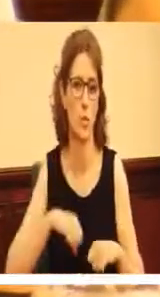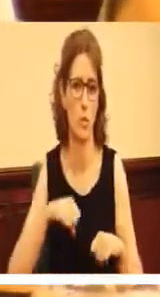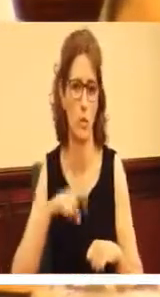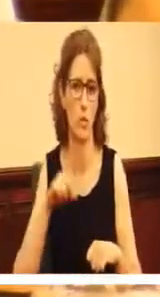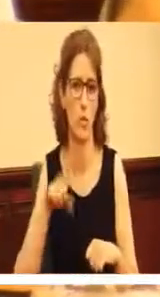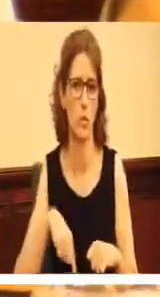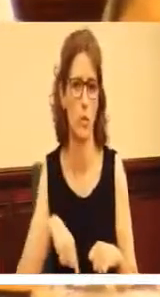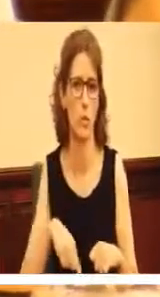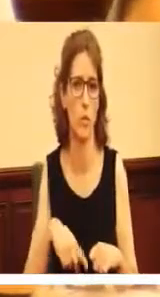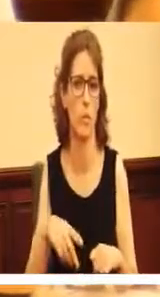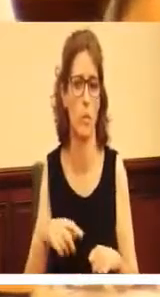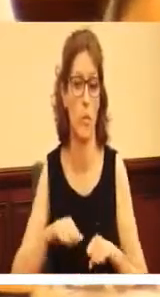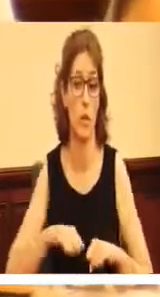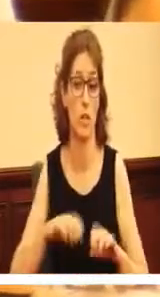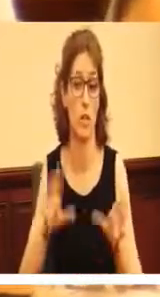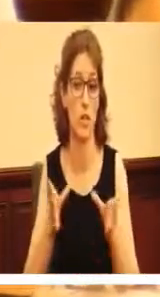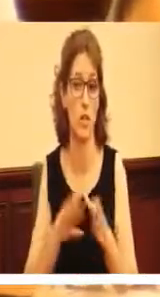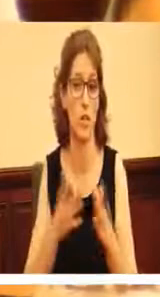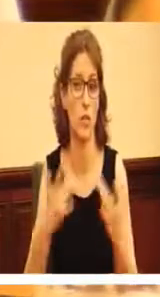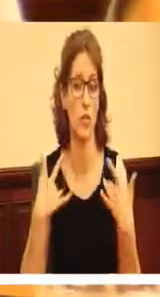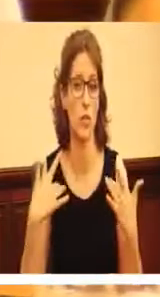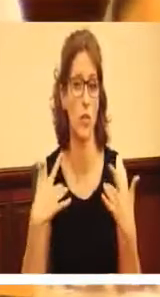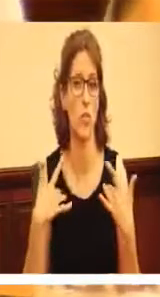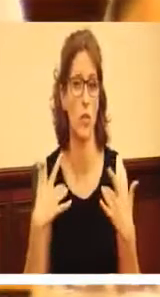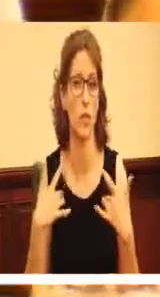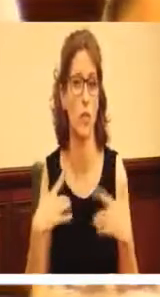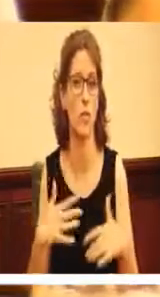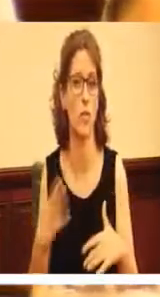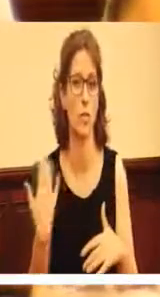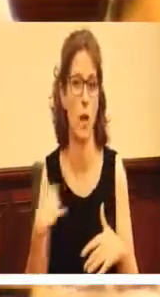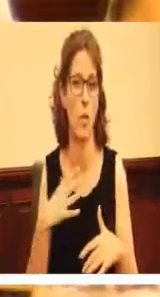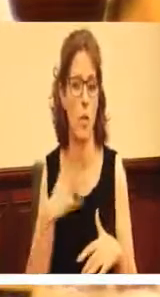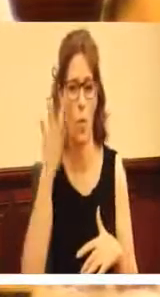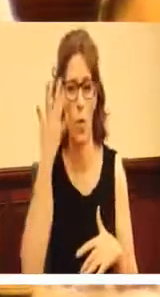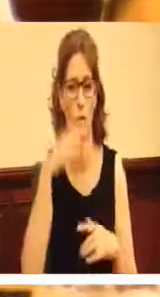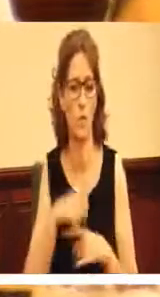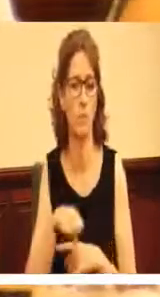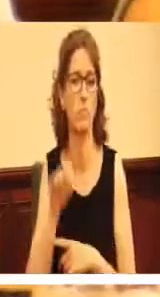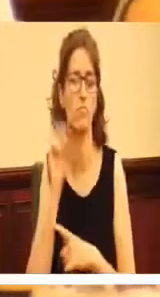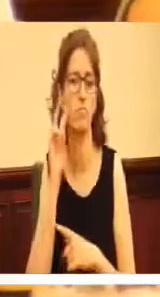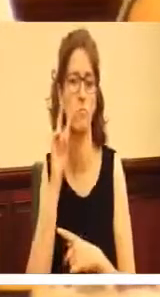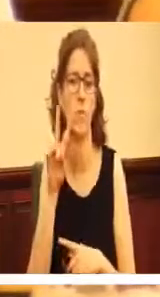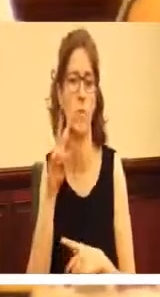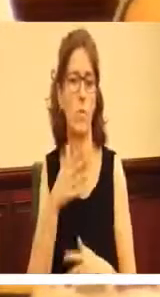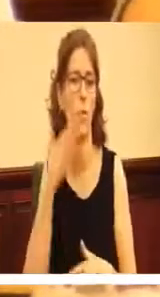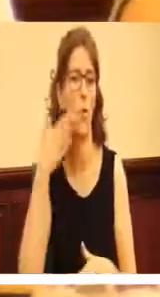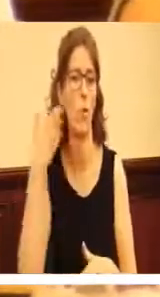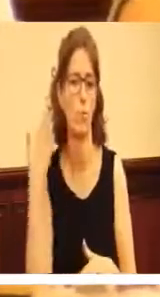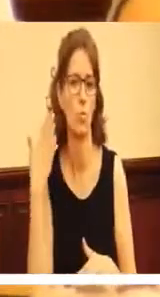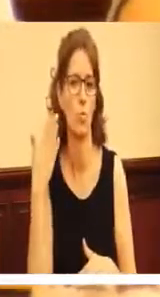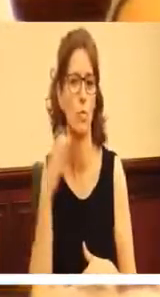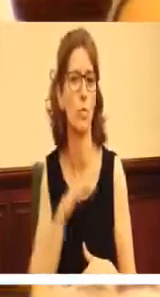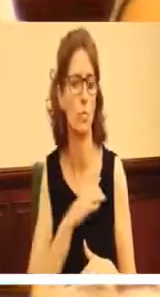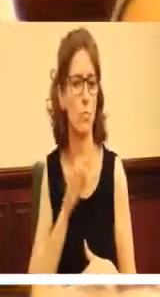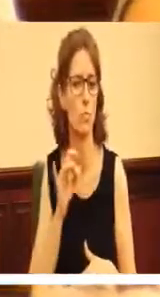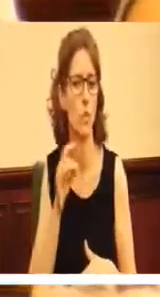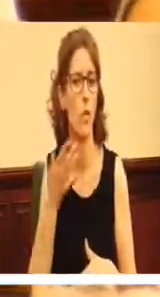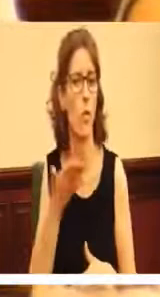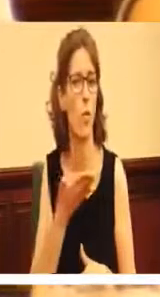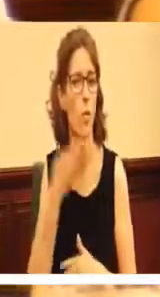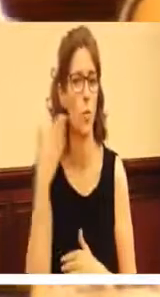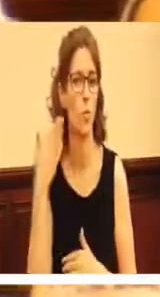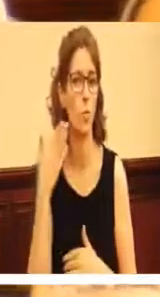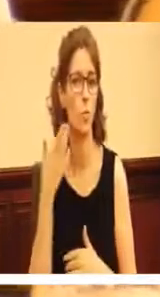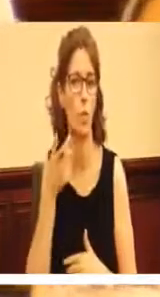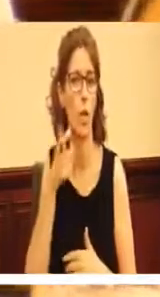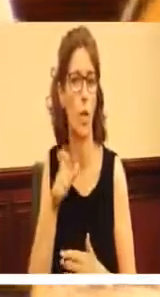nuestros mayores que tanto sufrieron, pueden levantar por fin la cabeza con orgullo. Sí, señores, con orgullo. Y esta